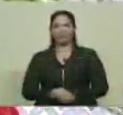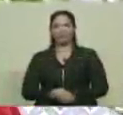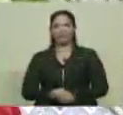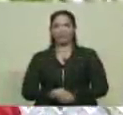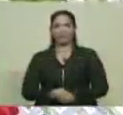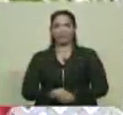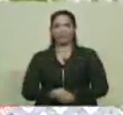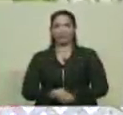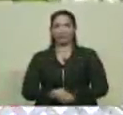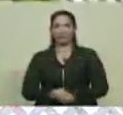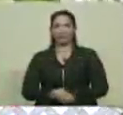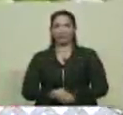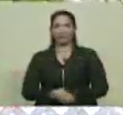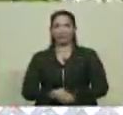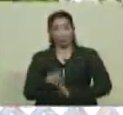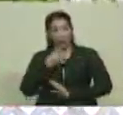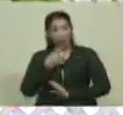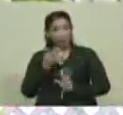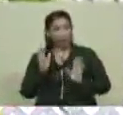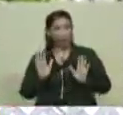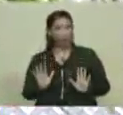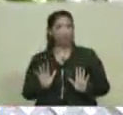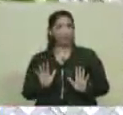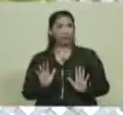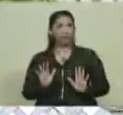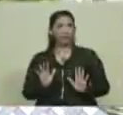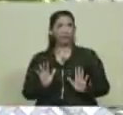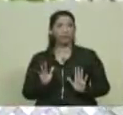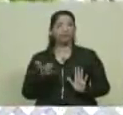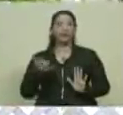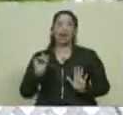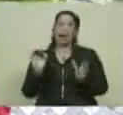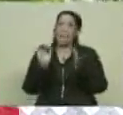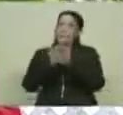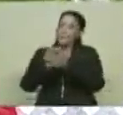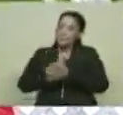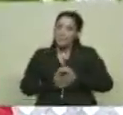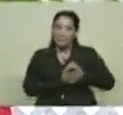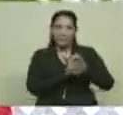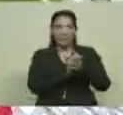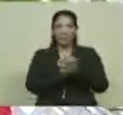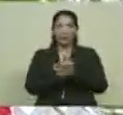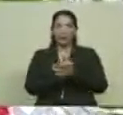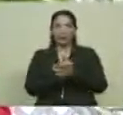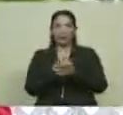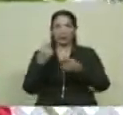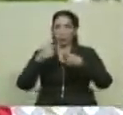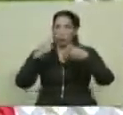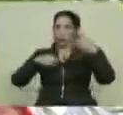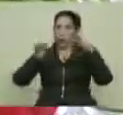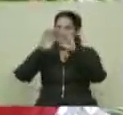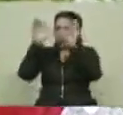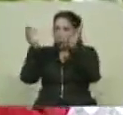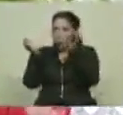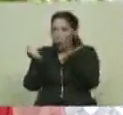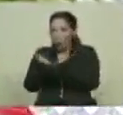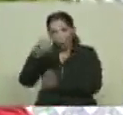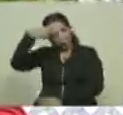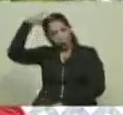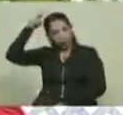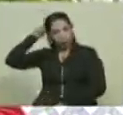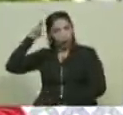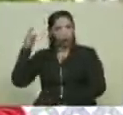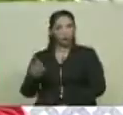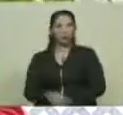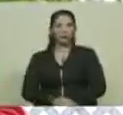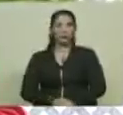Y digo esto porque aquí están compañeros y compañeras del cuerpo diplomático del mundo. Embajador de